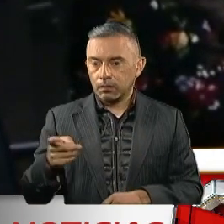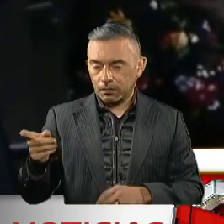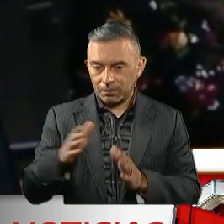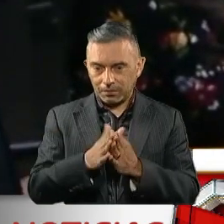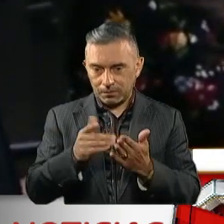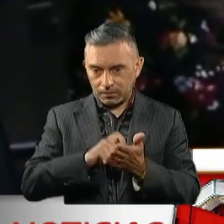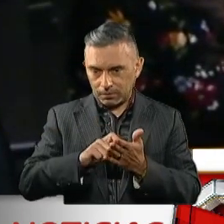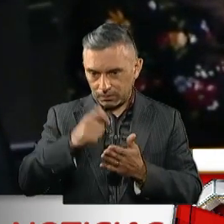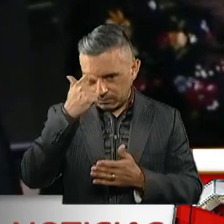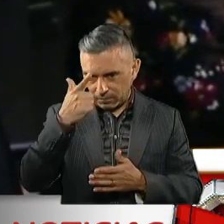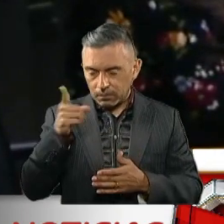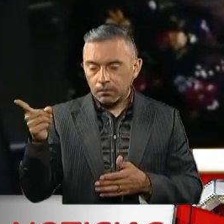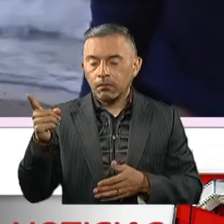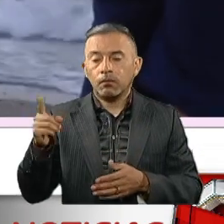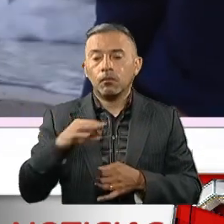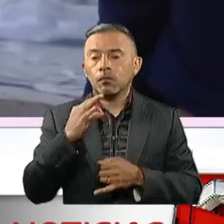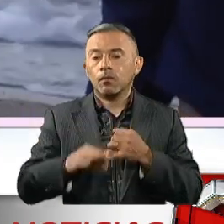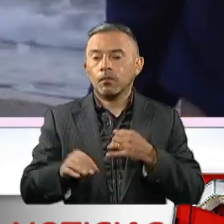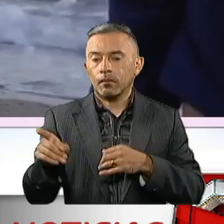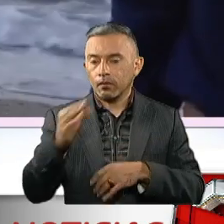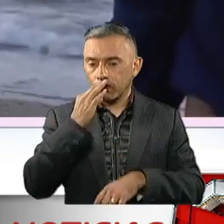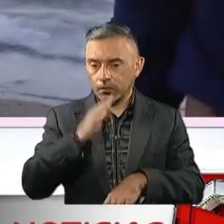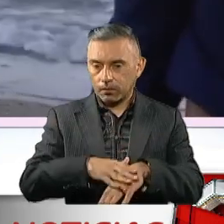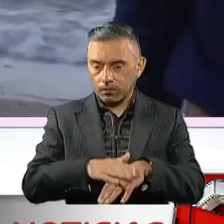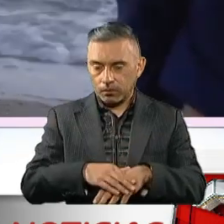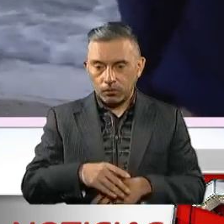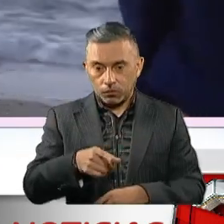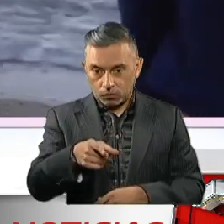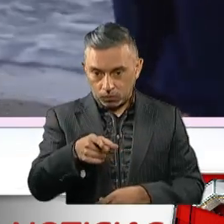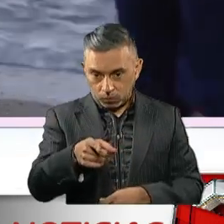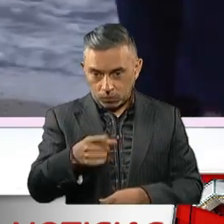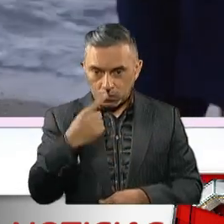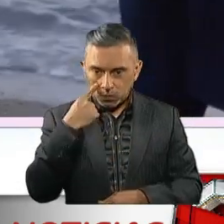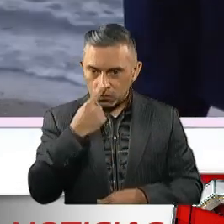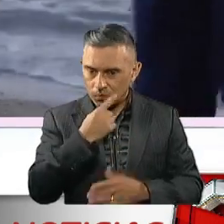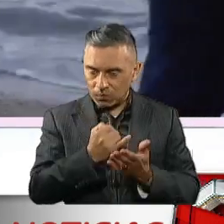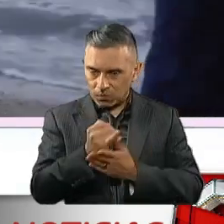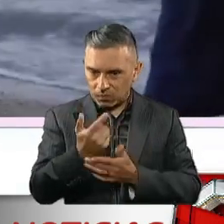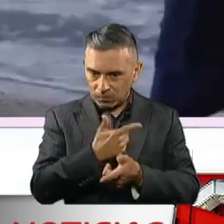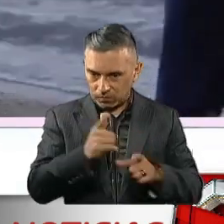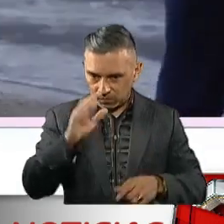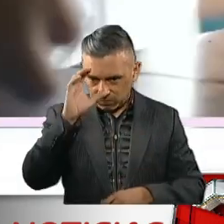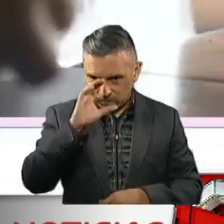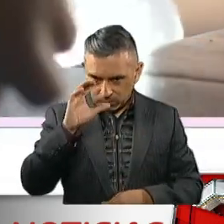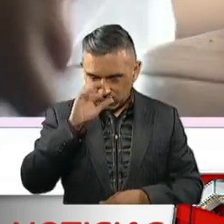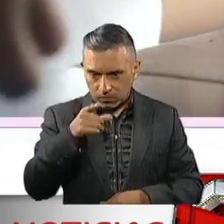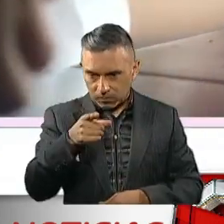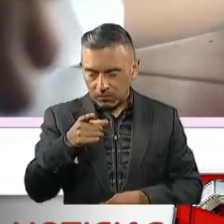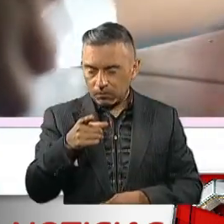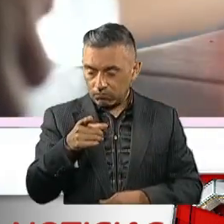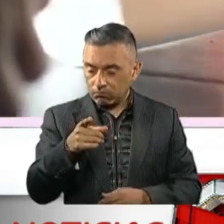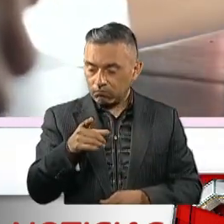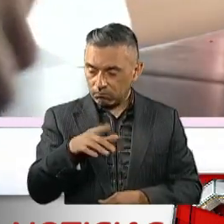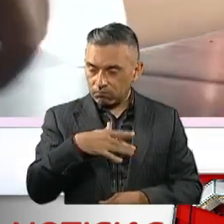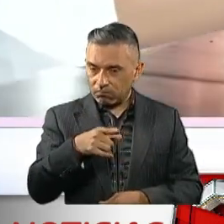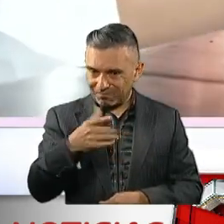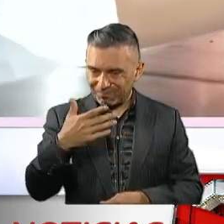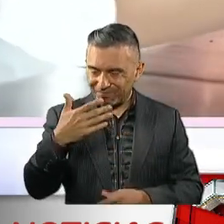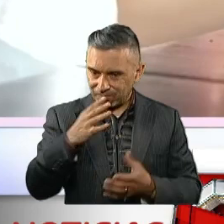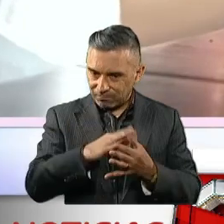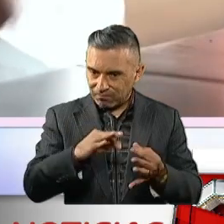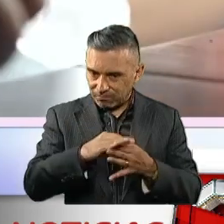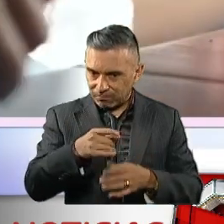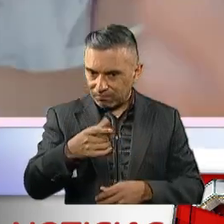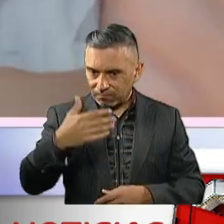una advertencia. Tú en tu libertad de conciencia debes estar informado